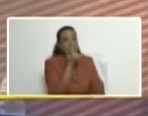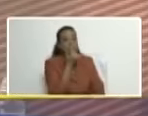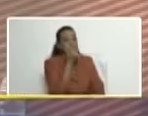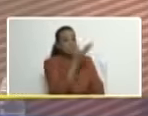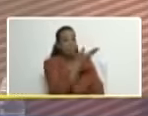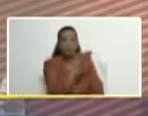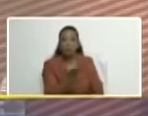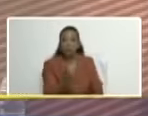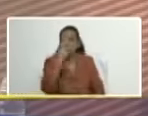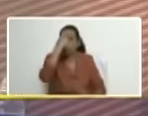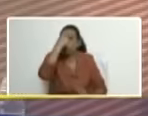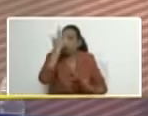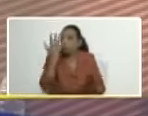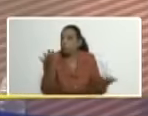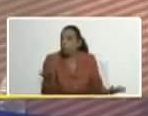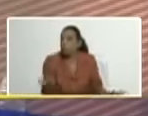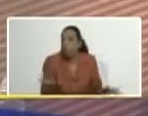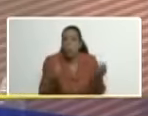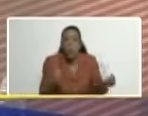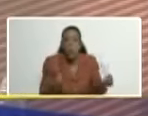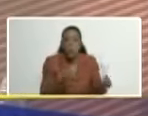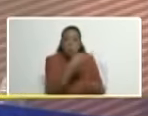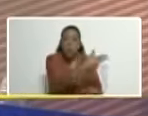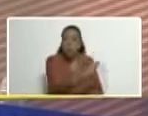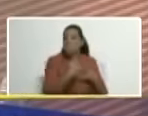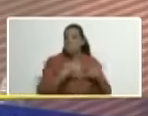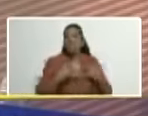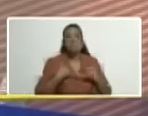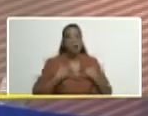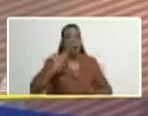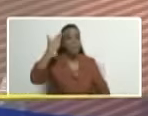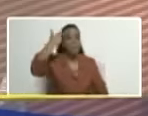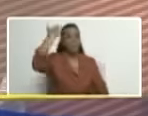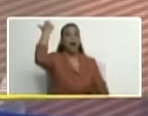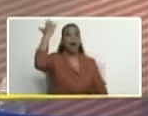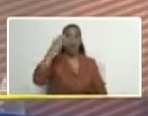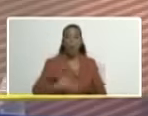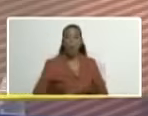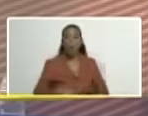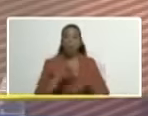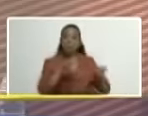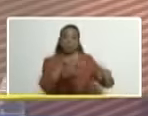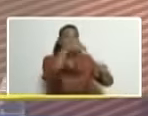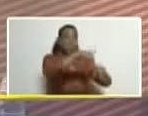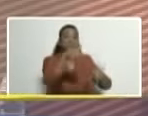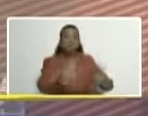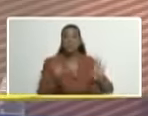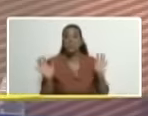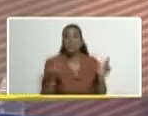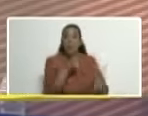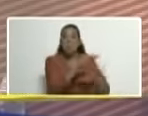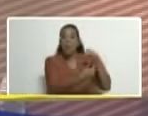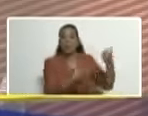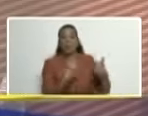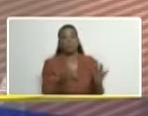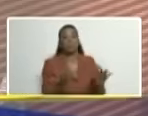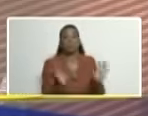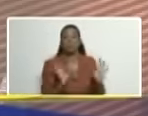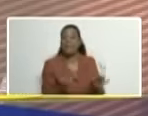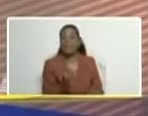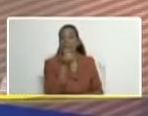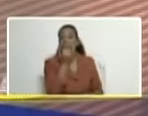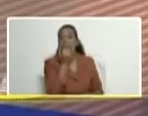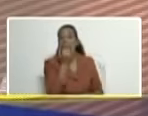Se han dado un tiro en ambos pies. Han cometido un grave